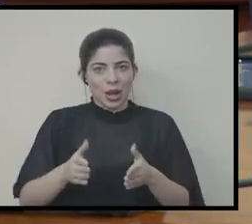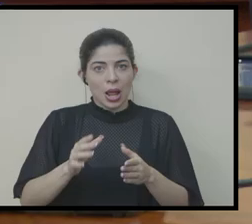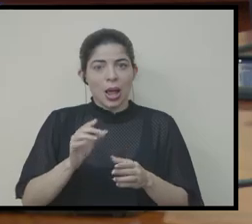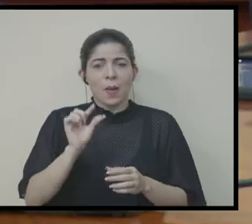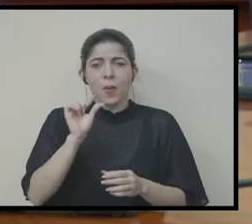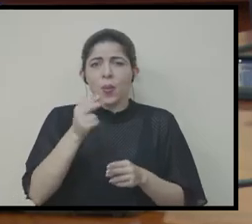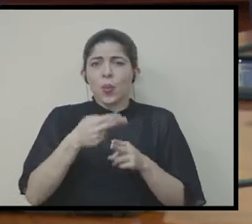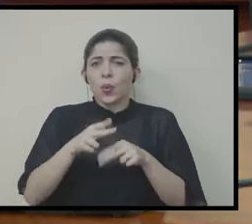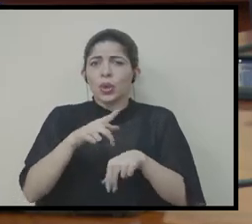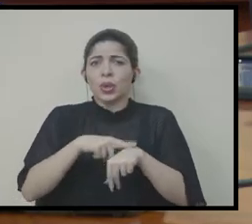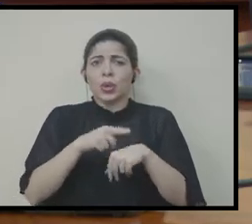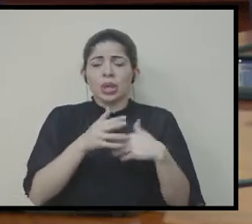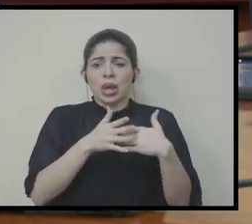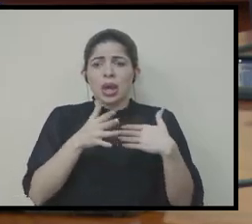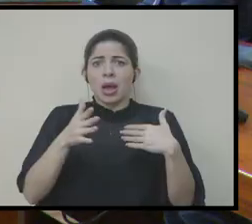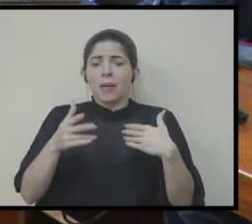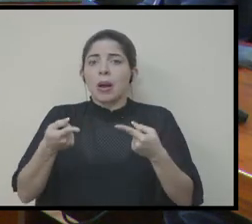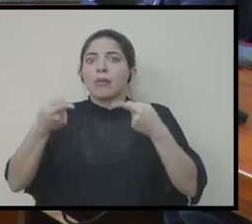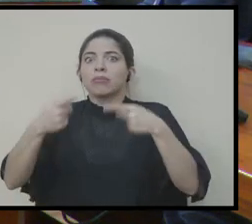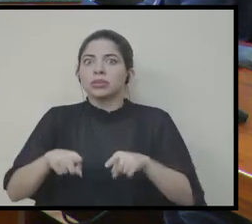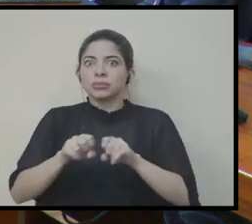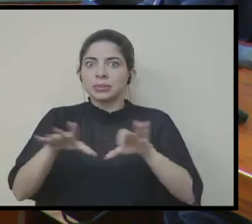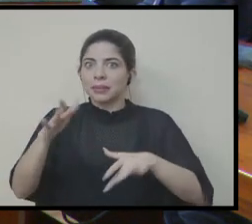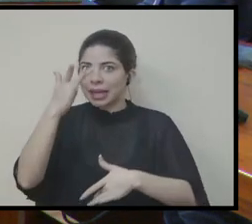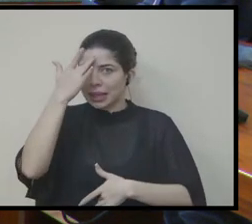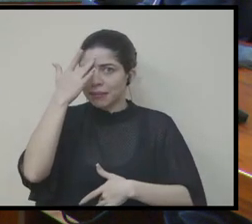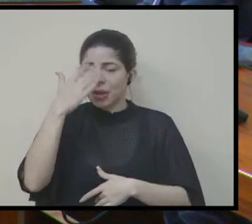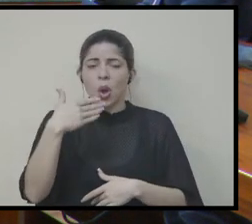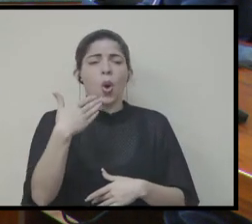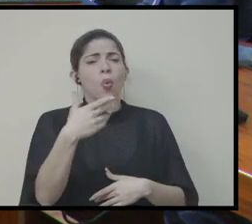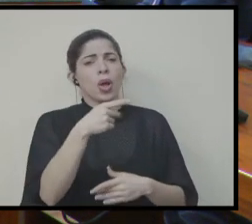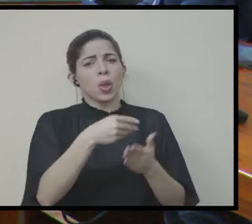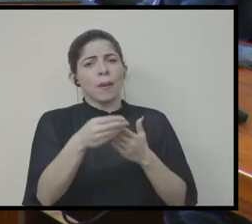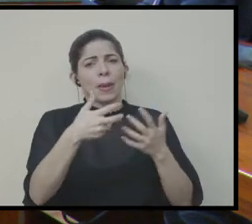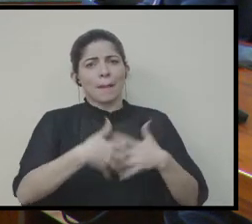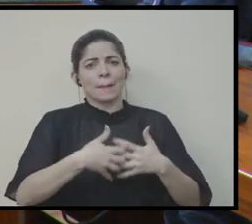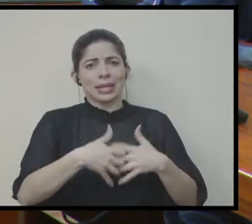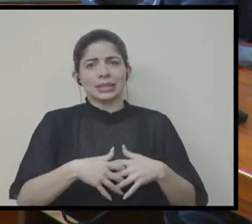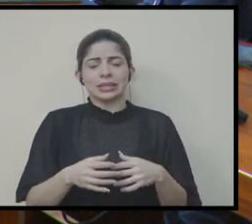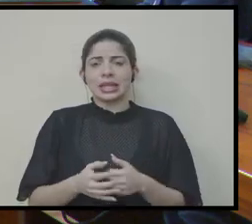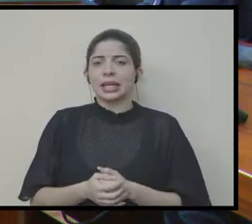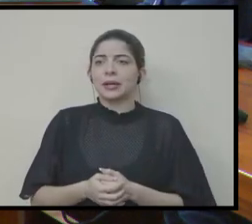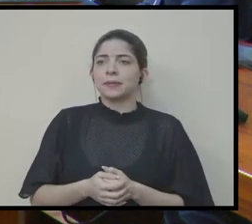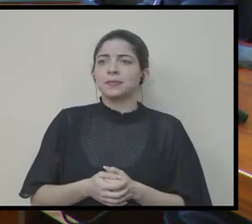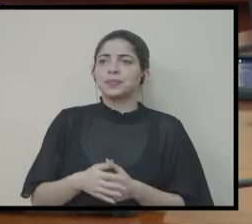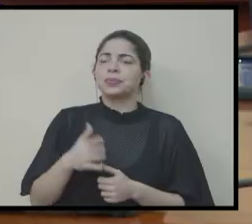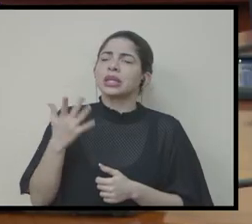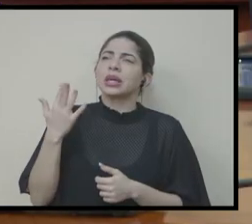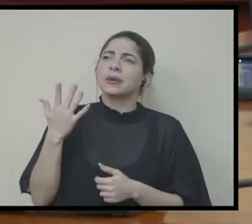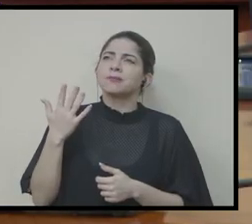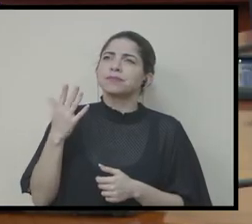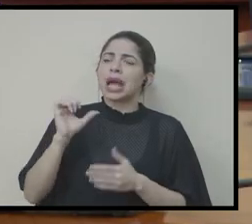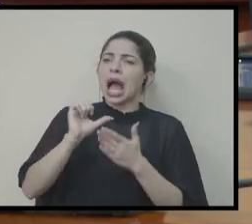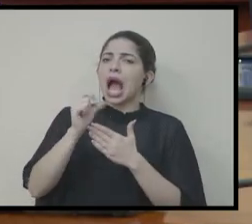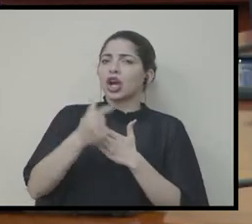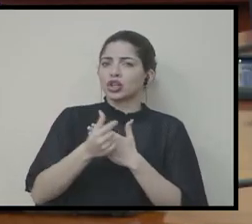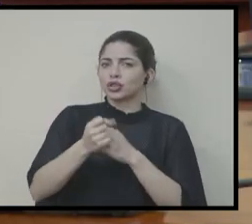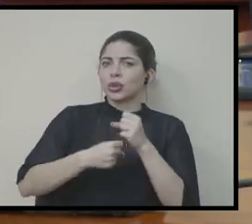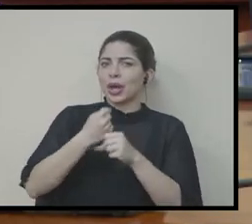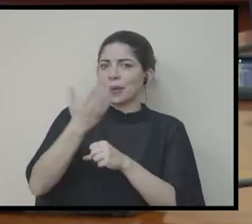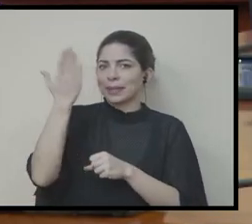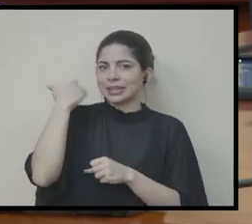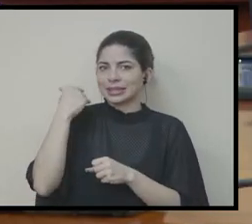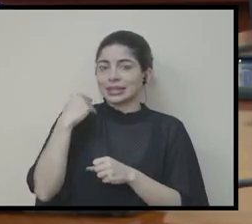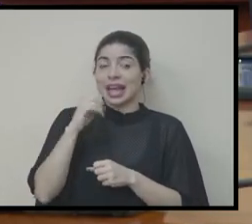poquito tiempo después se vino la pandemia. ¿Cuándo compraste la empresa? En agosto del año